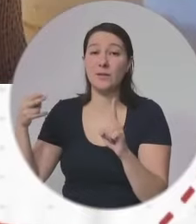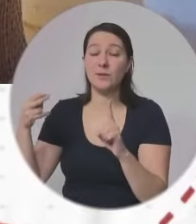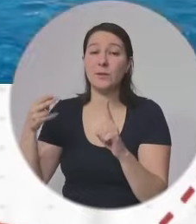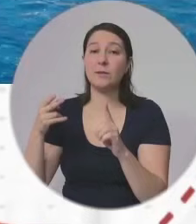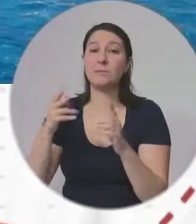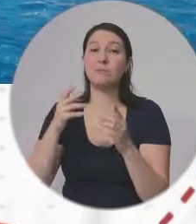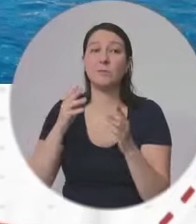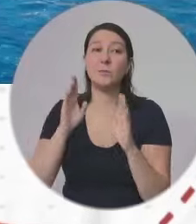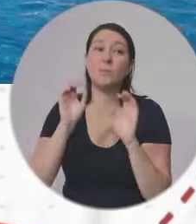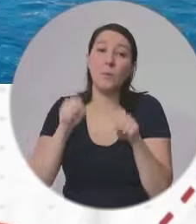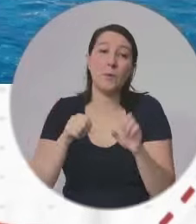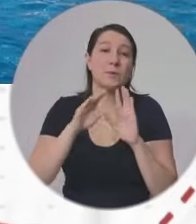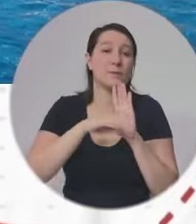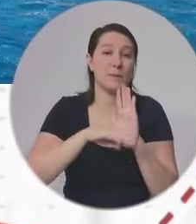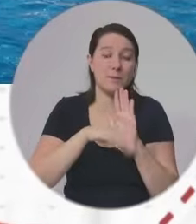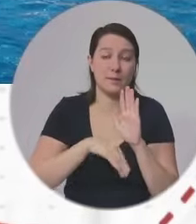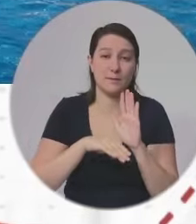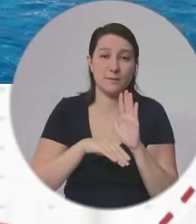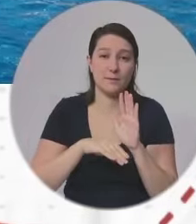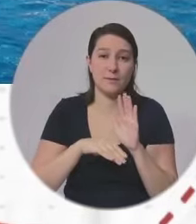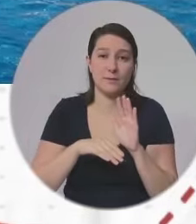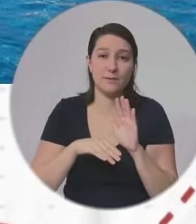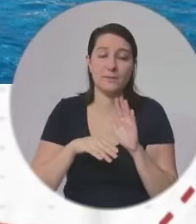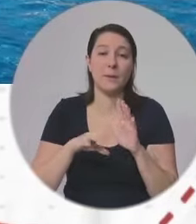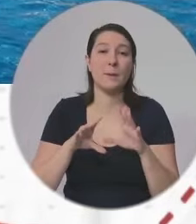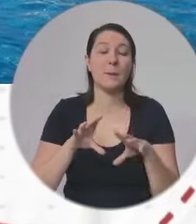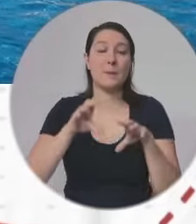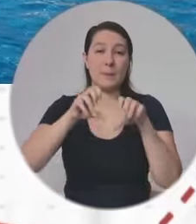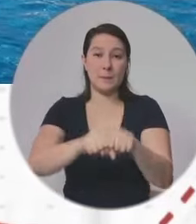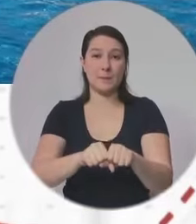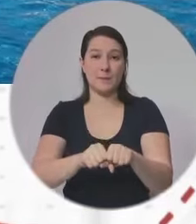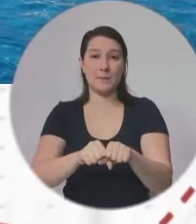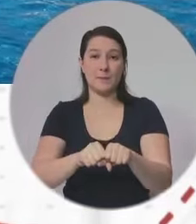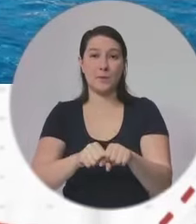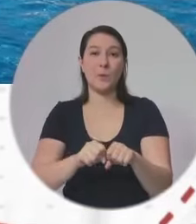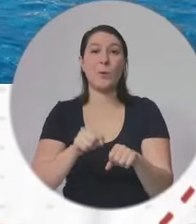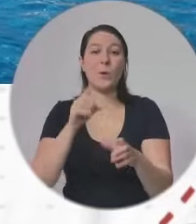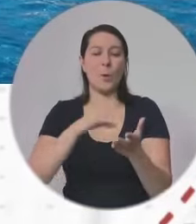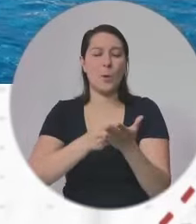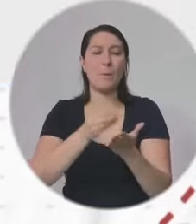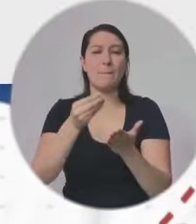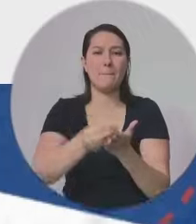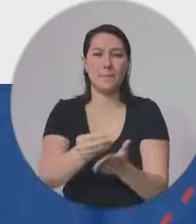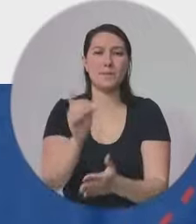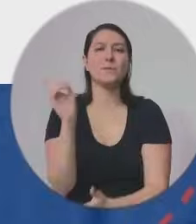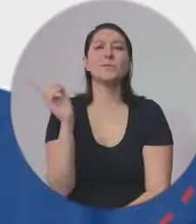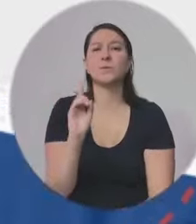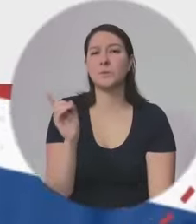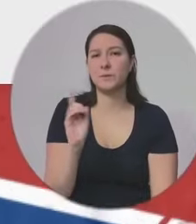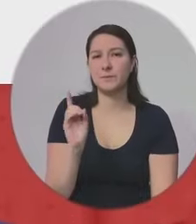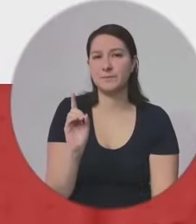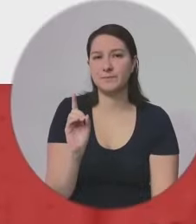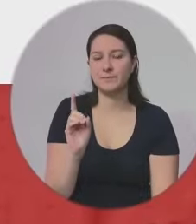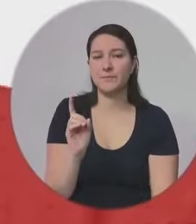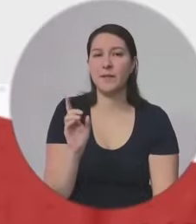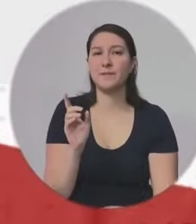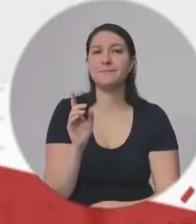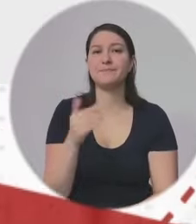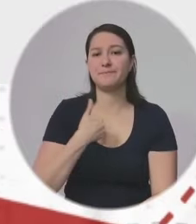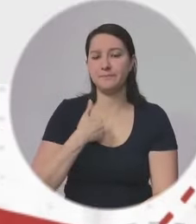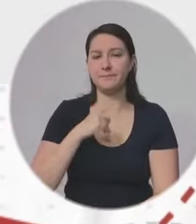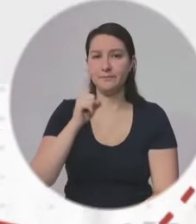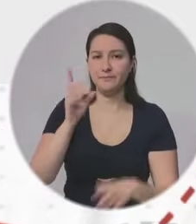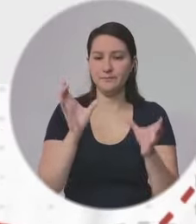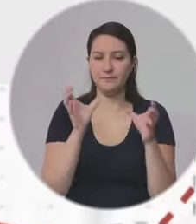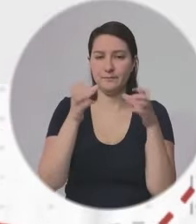tema de reservar aquí es el punto más importante que es Dónde comprar verdad hay una categoría en el tema